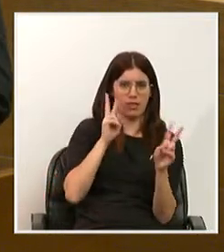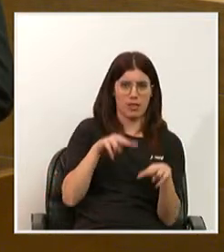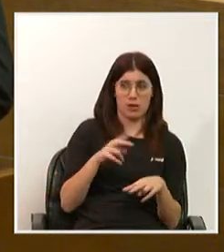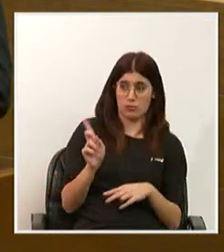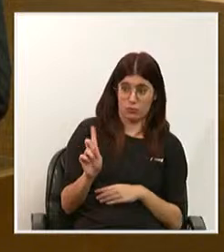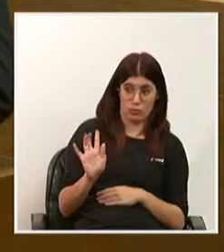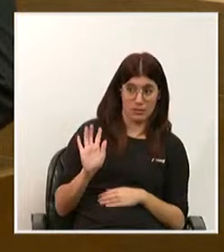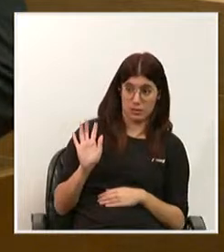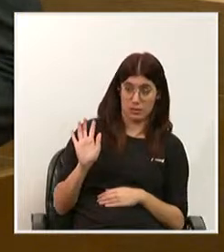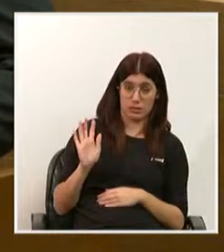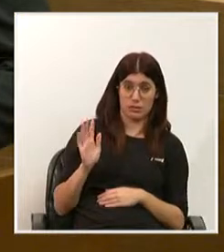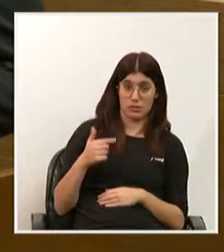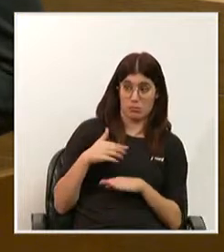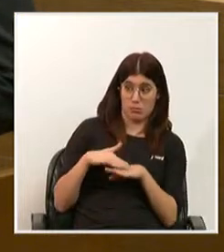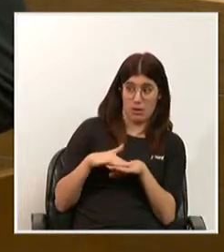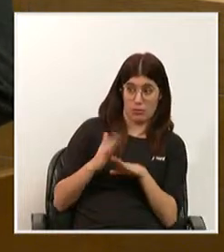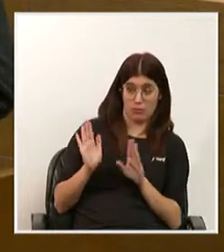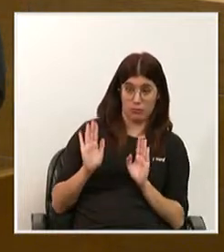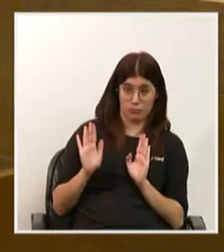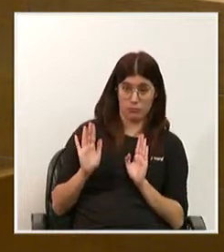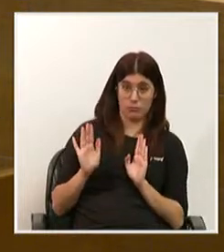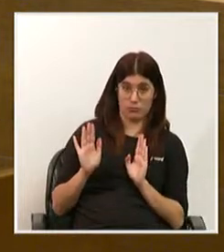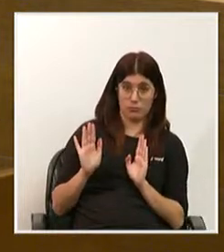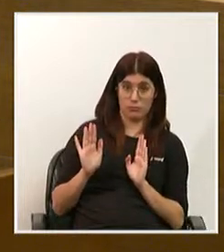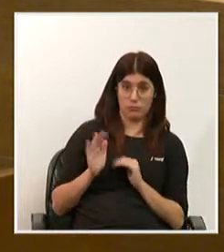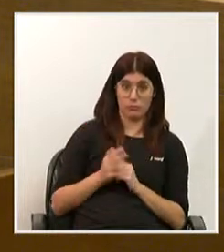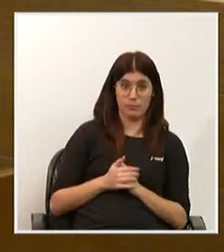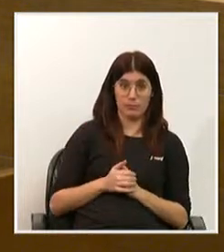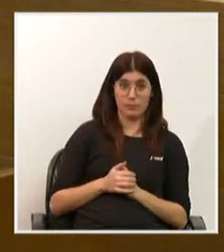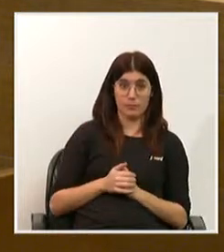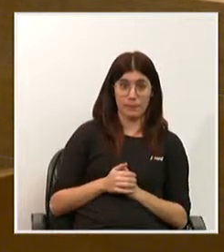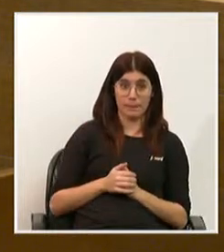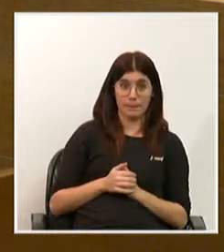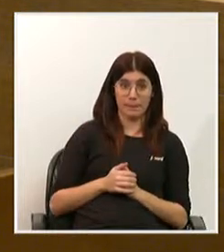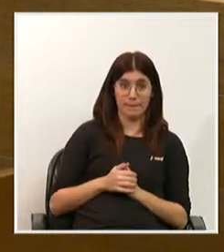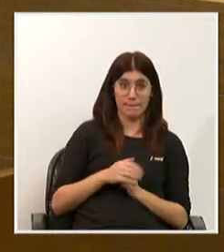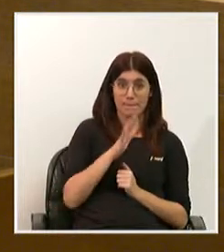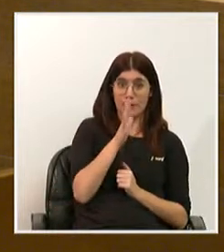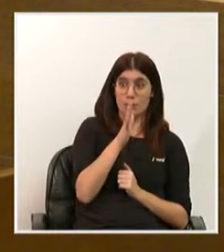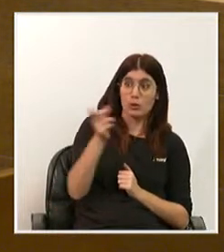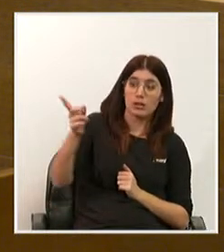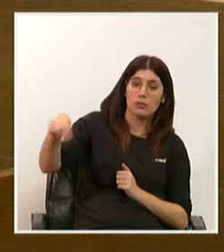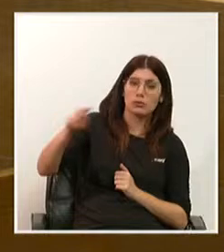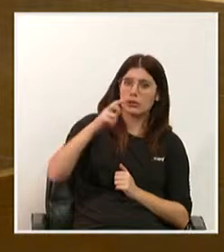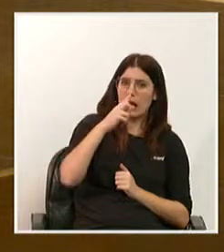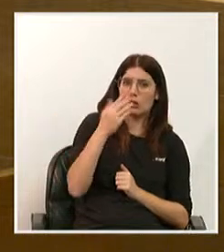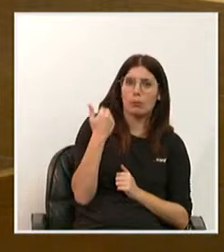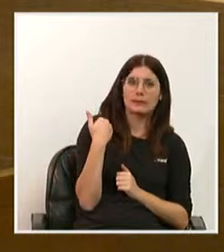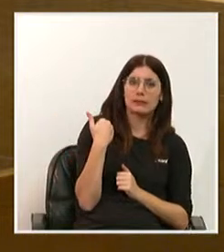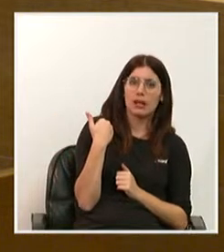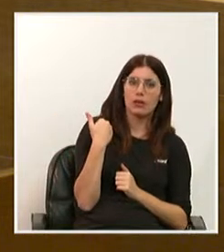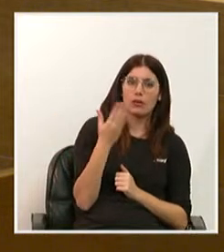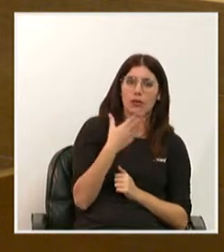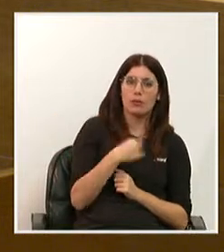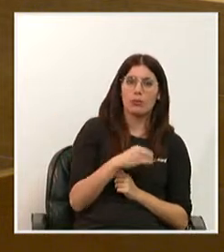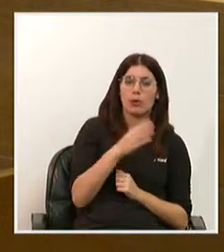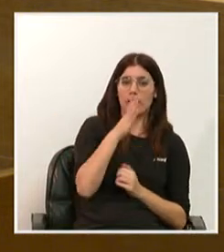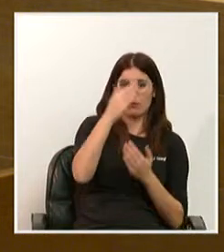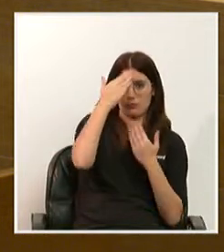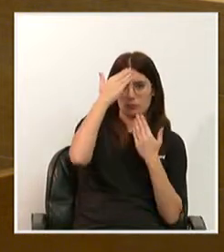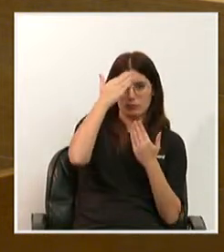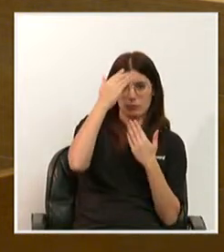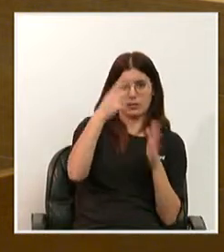Perdón perdón vamos a ver por qu ustedes el año pasado Podrían haber conmemorado los